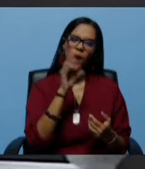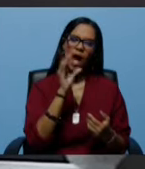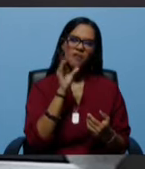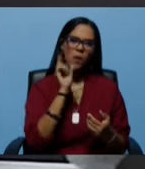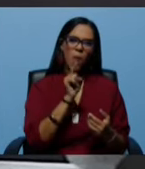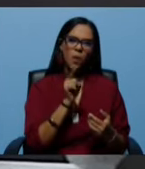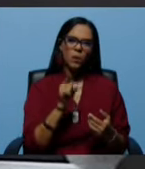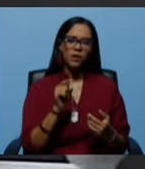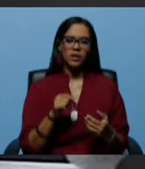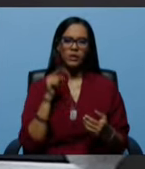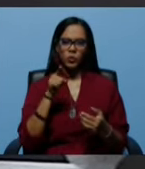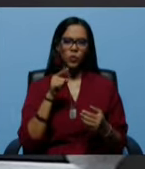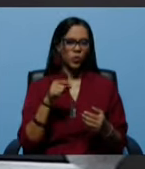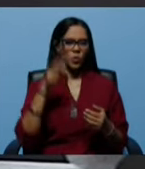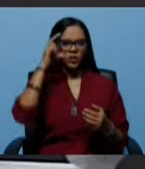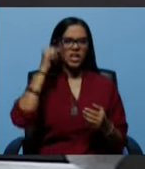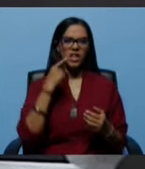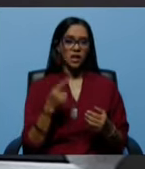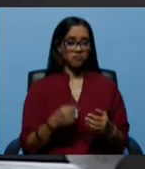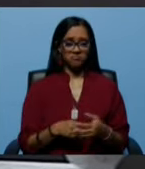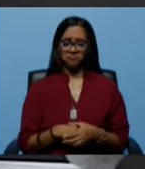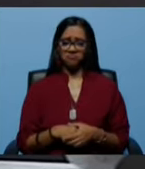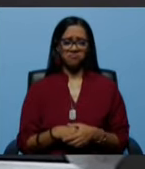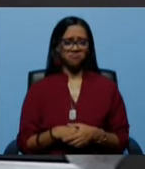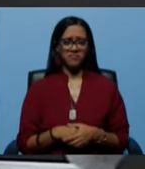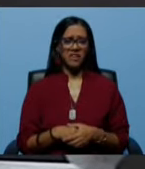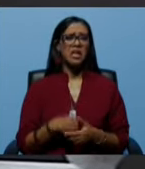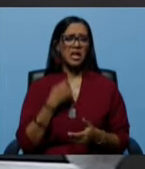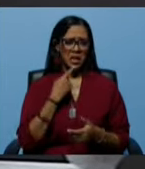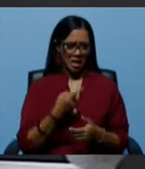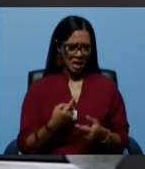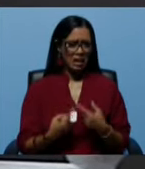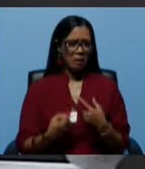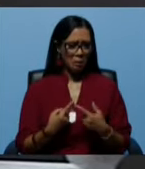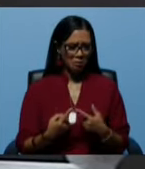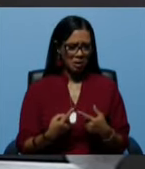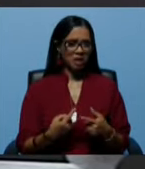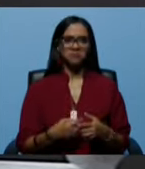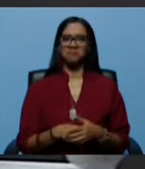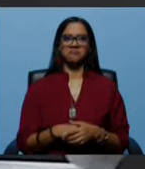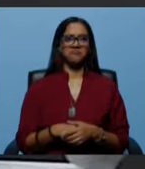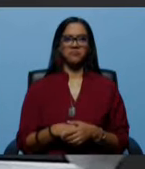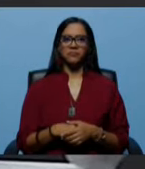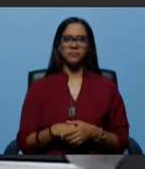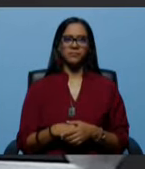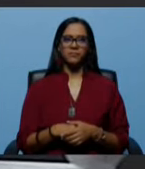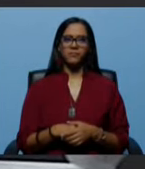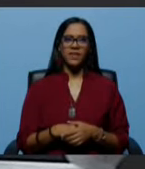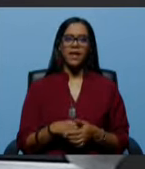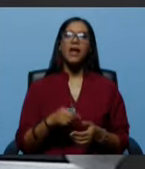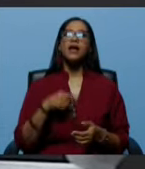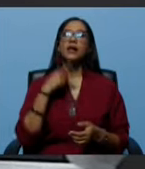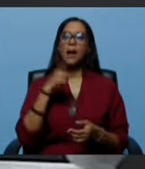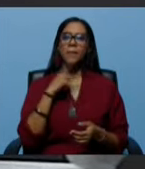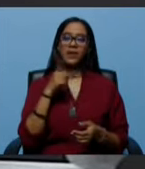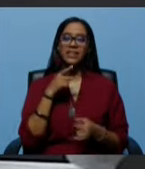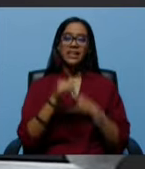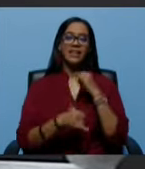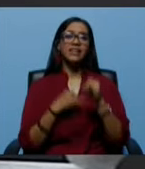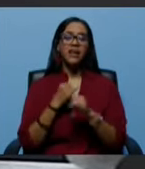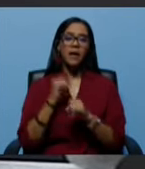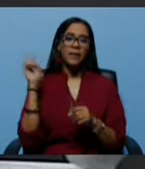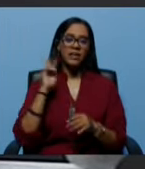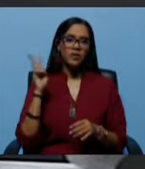declaración, que tu canciller diga tal cosa. Diga tal cosa. La política exterior de Venezuela